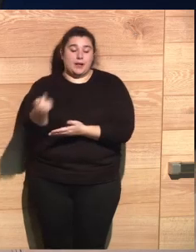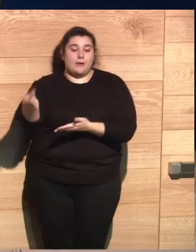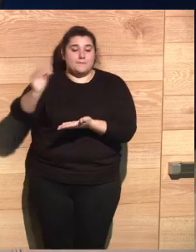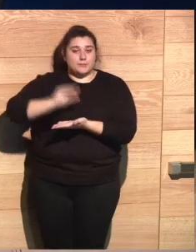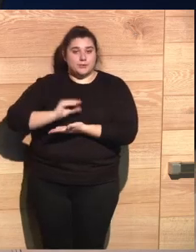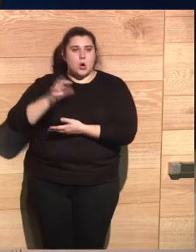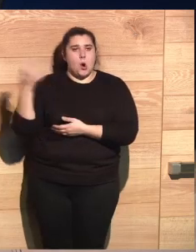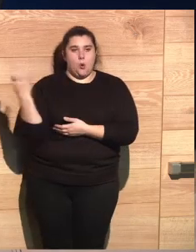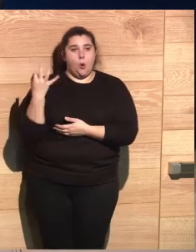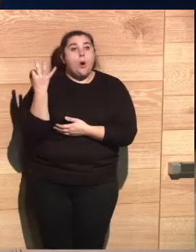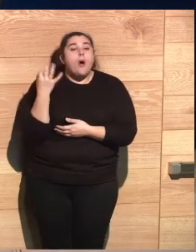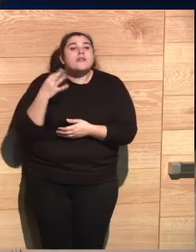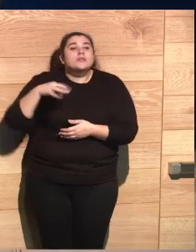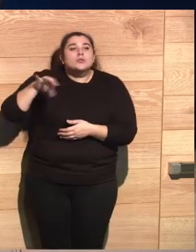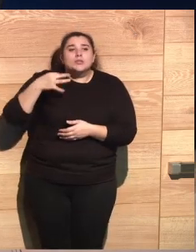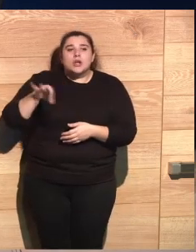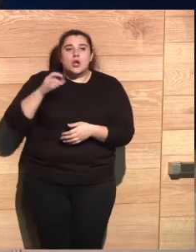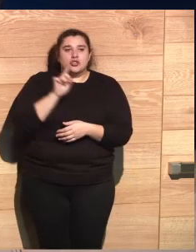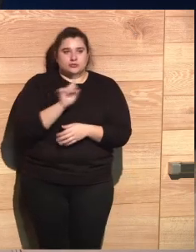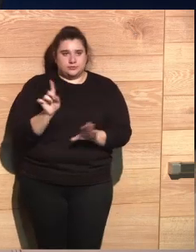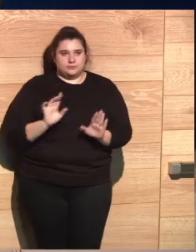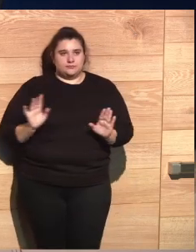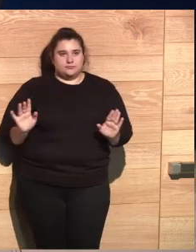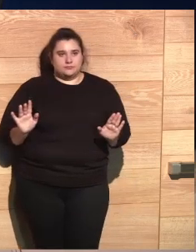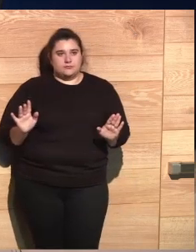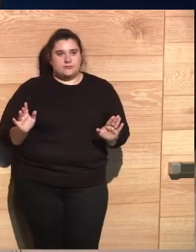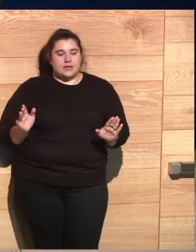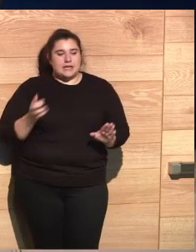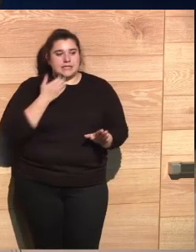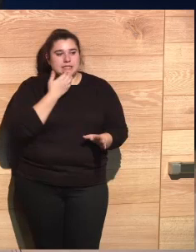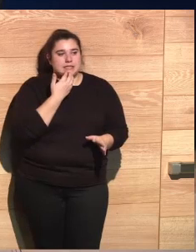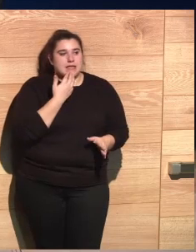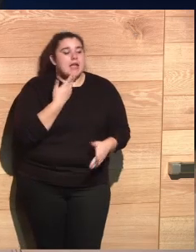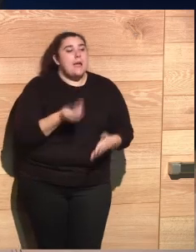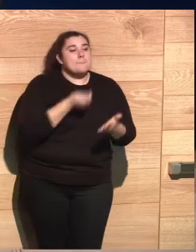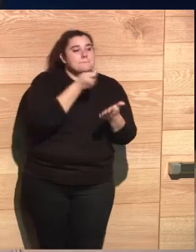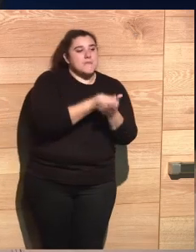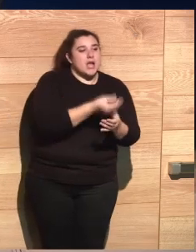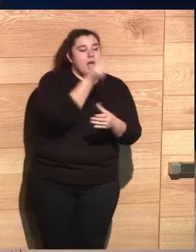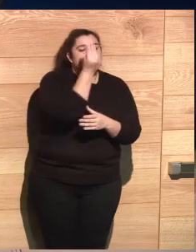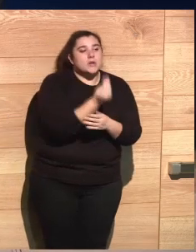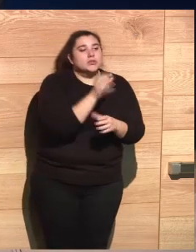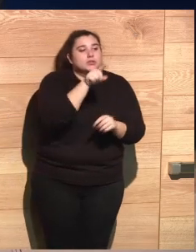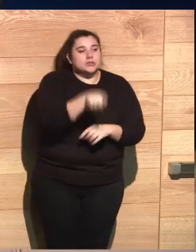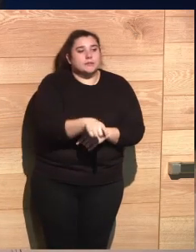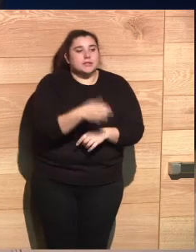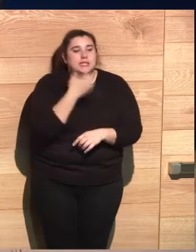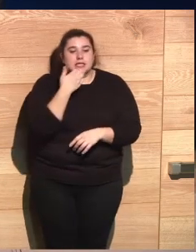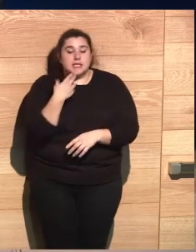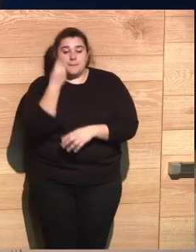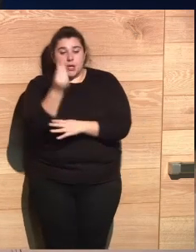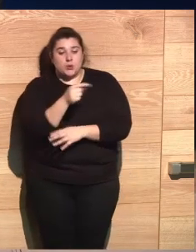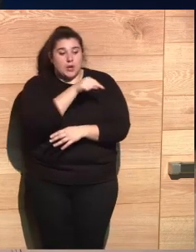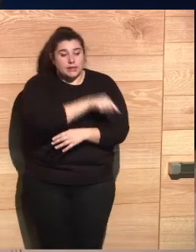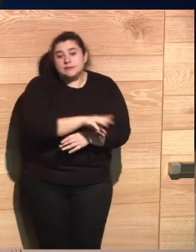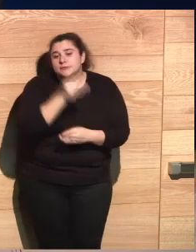Es decir, esto es como lo de que cuando no lo pagas eres el producto. Cuando lo pagas también eres el producto, y cuando eres el producto en un sitio también lo eres en el otro.